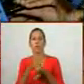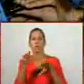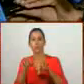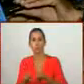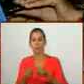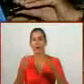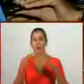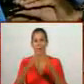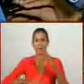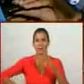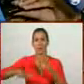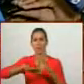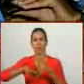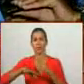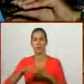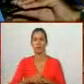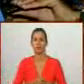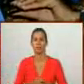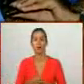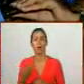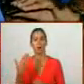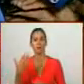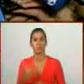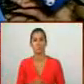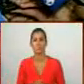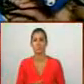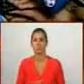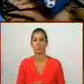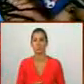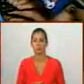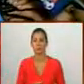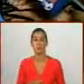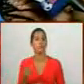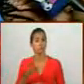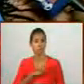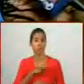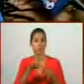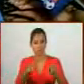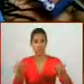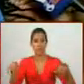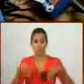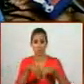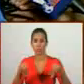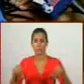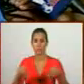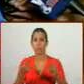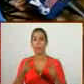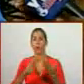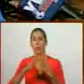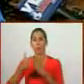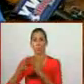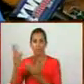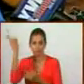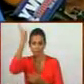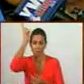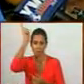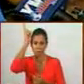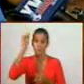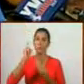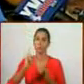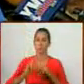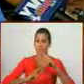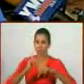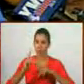estas fincas que ocupaban parte del territorio de las comunidades yucpas, ¿no? Ese proceso el